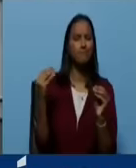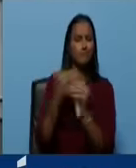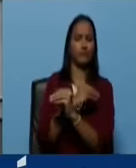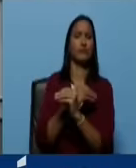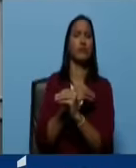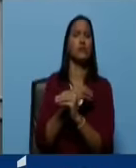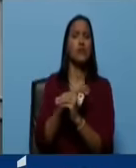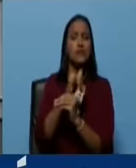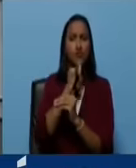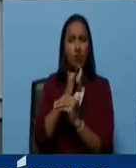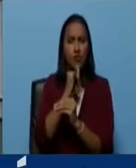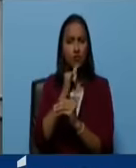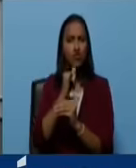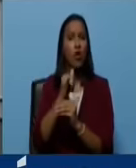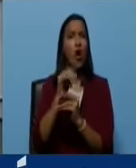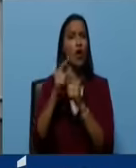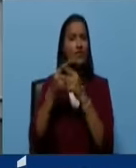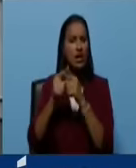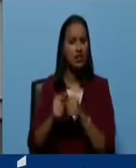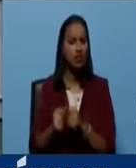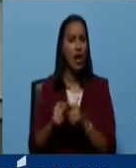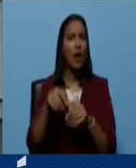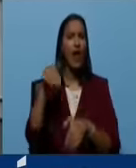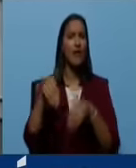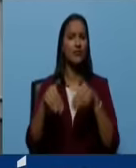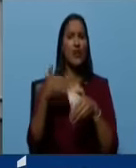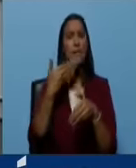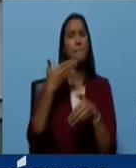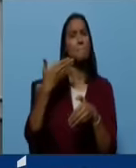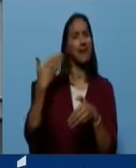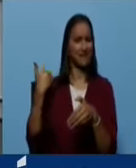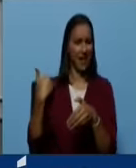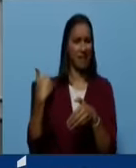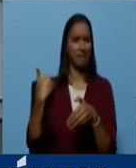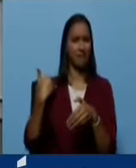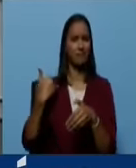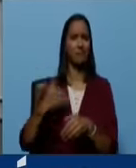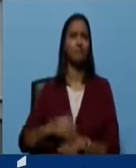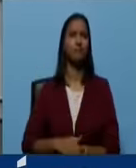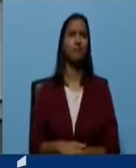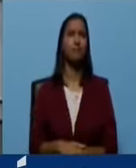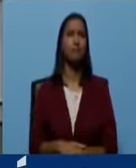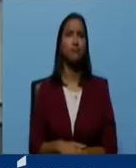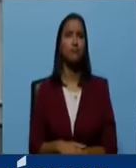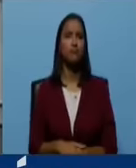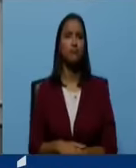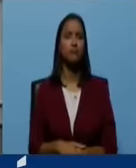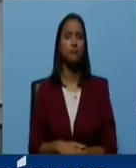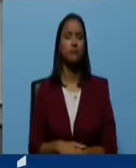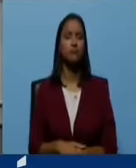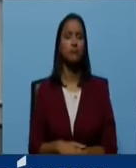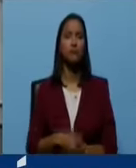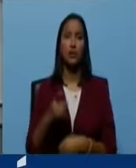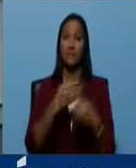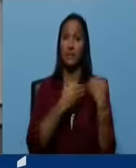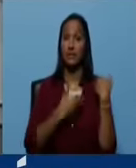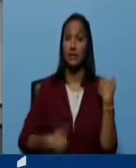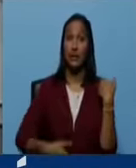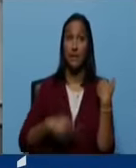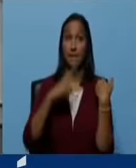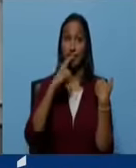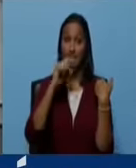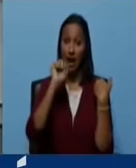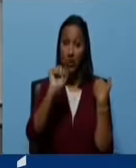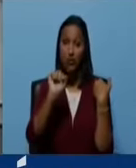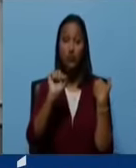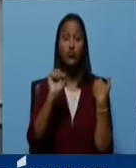las pasadas elecciones presidenciales en que el ciudadano presidente Nicolás Maduro resultase